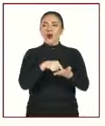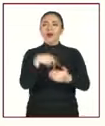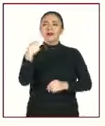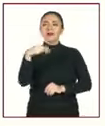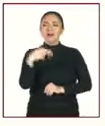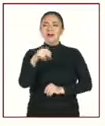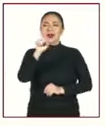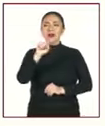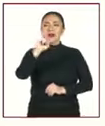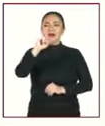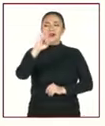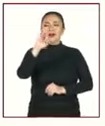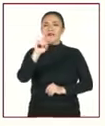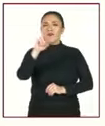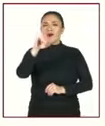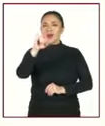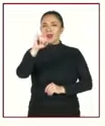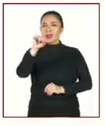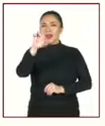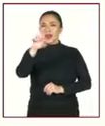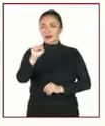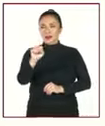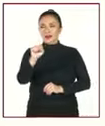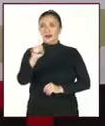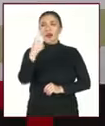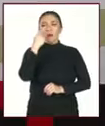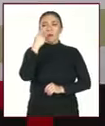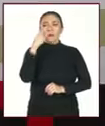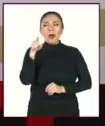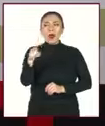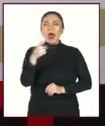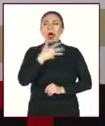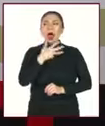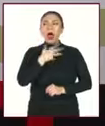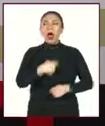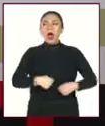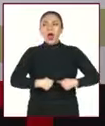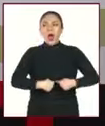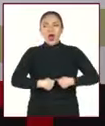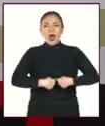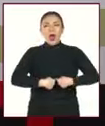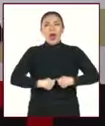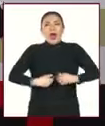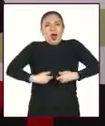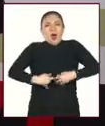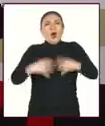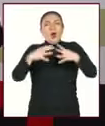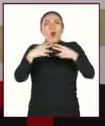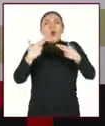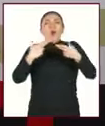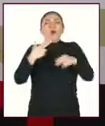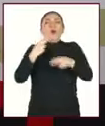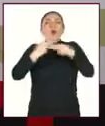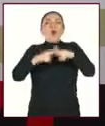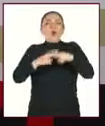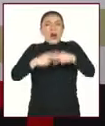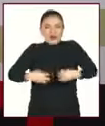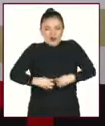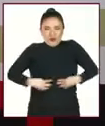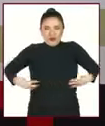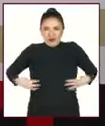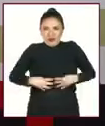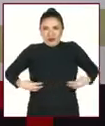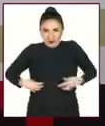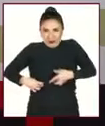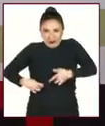sifoides, en esta zona donde termina el huesito de las costillas. Hay un huequito para